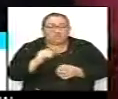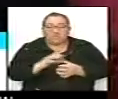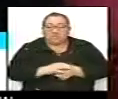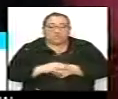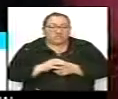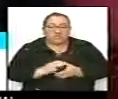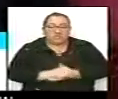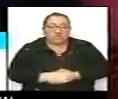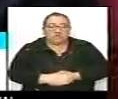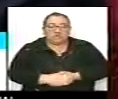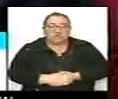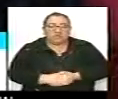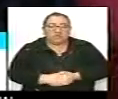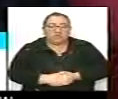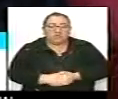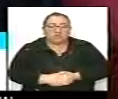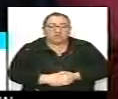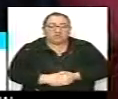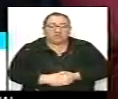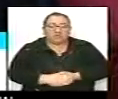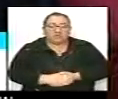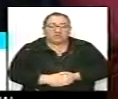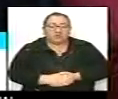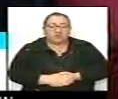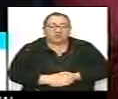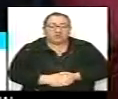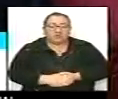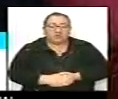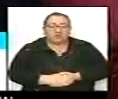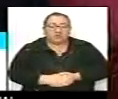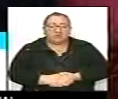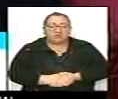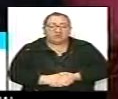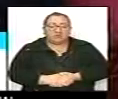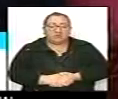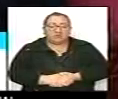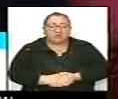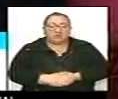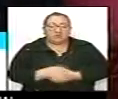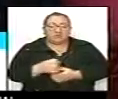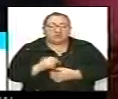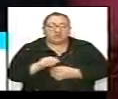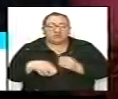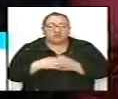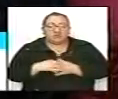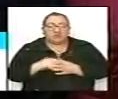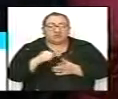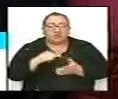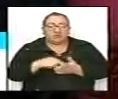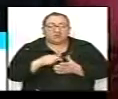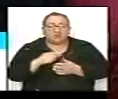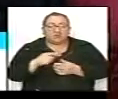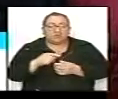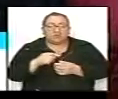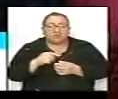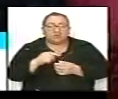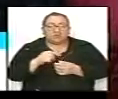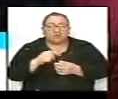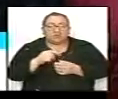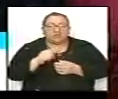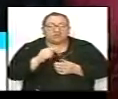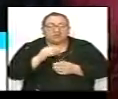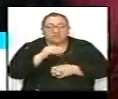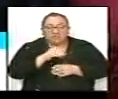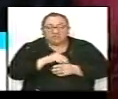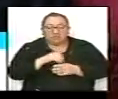unanimidades, hay puntos de vista distintos. Y es importante que nosotros ya digamos hasta aquí y al voto. Porque si no, presidenta, vamos a